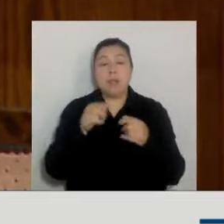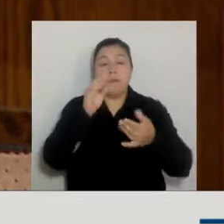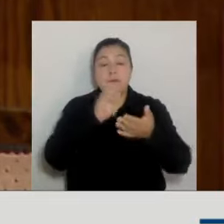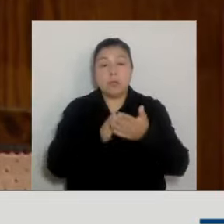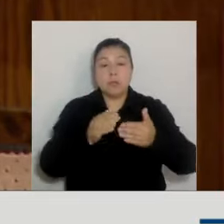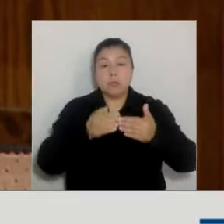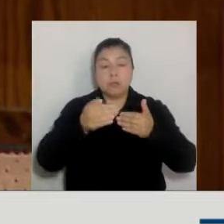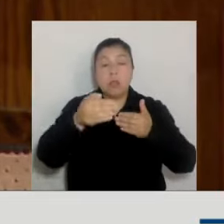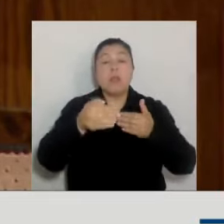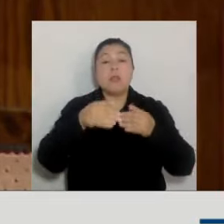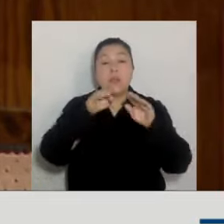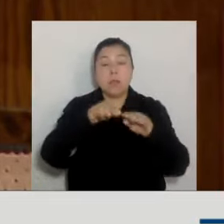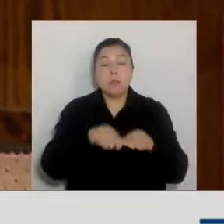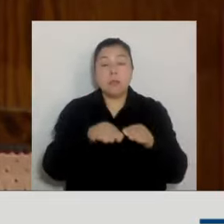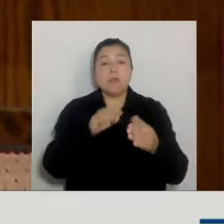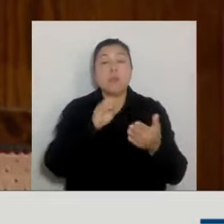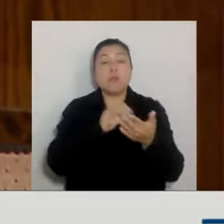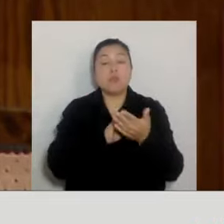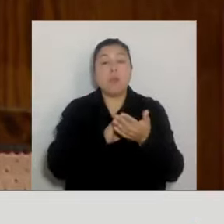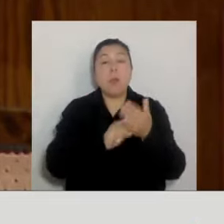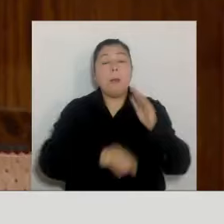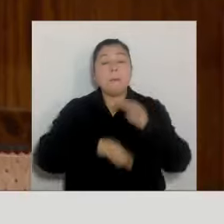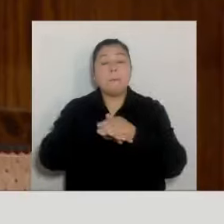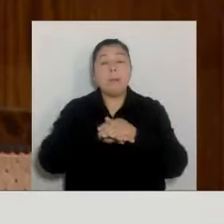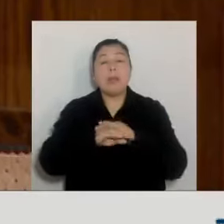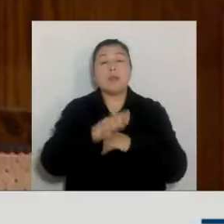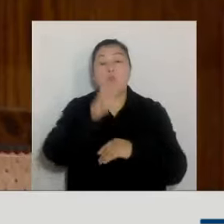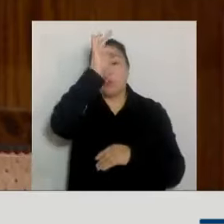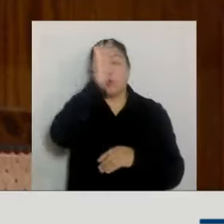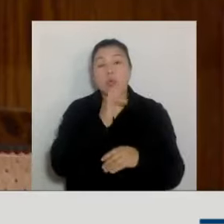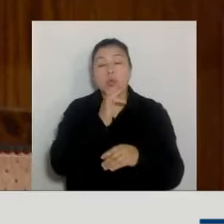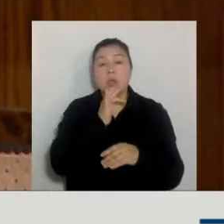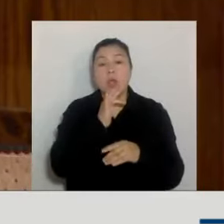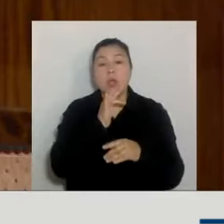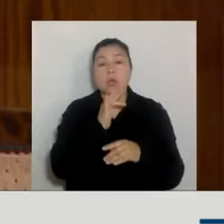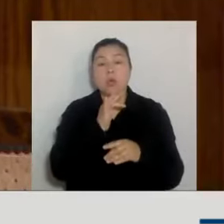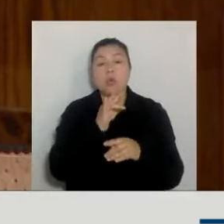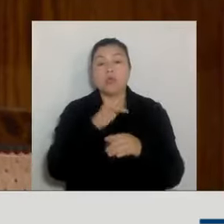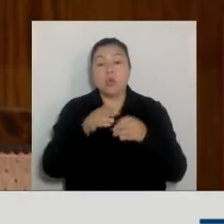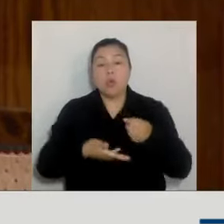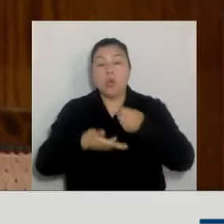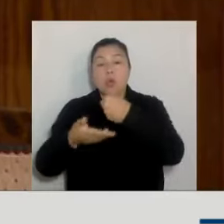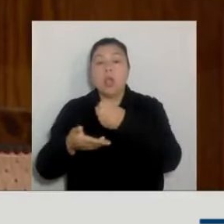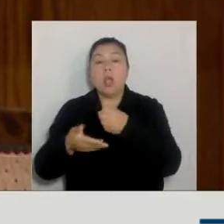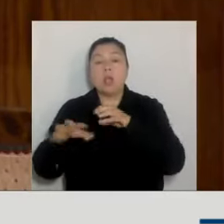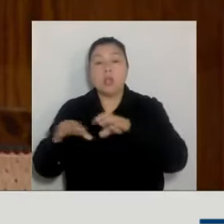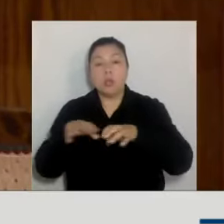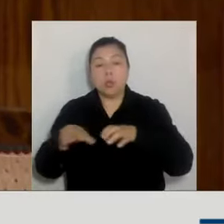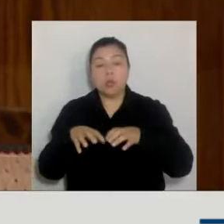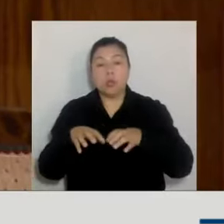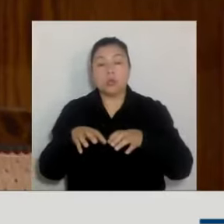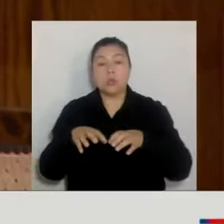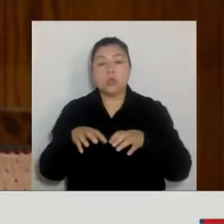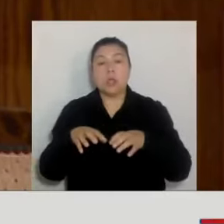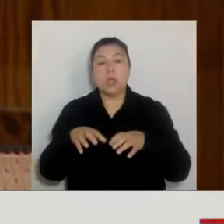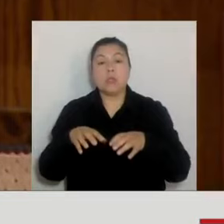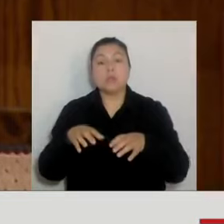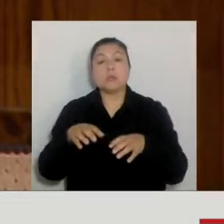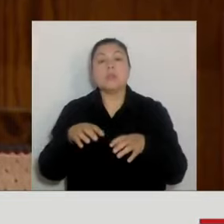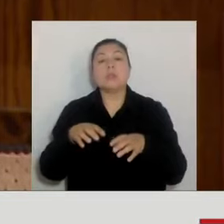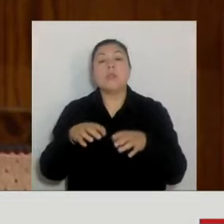misma fijar la dotación máxima del personal a traspasar los recursos y bienes pertenes desde la dirección de